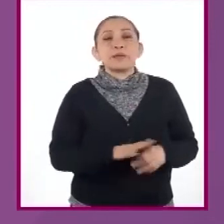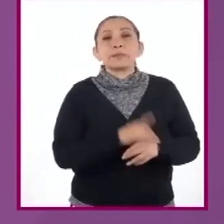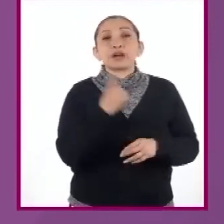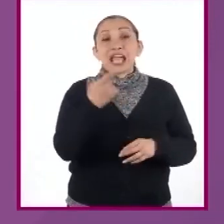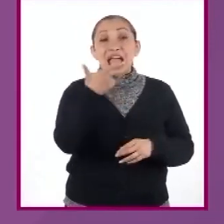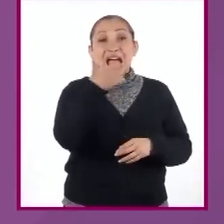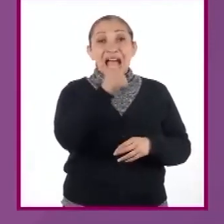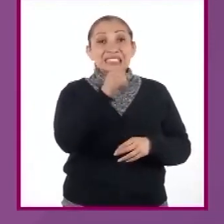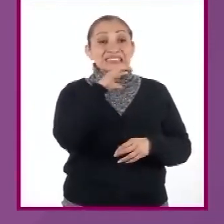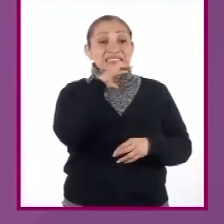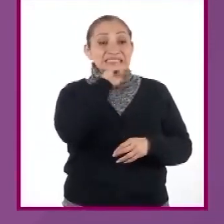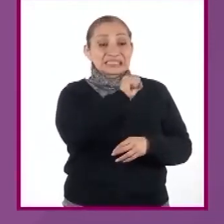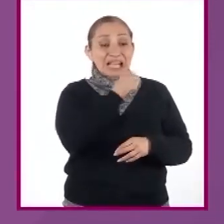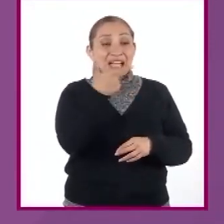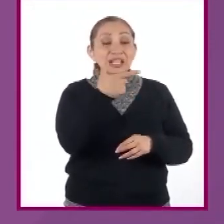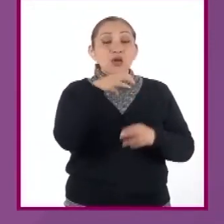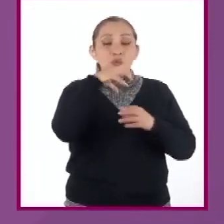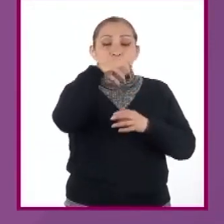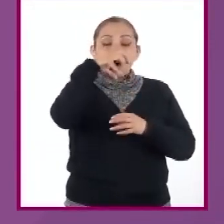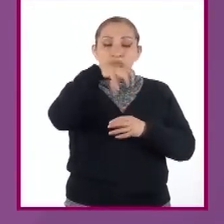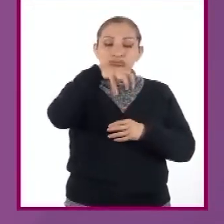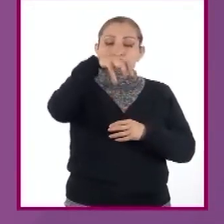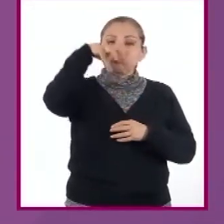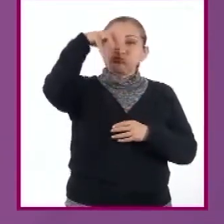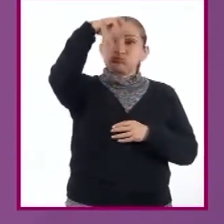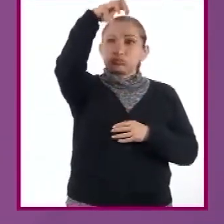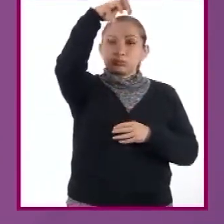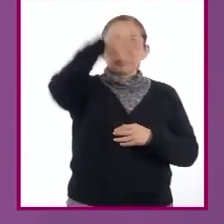Porque el gas caliente hace que el globo se eleve.